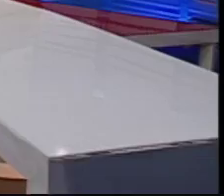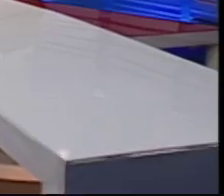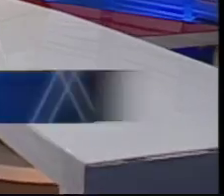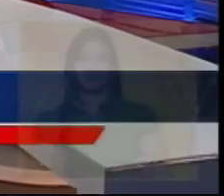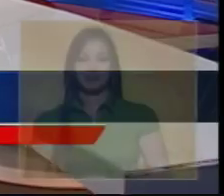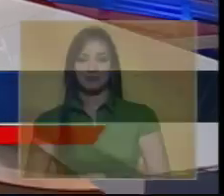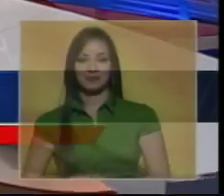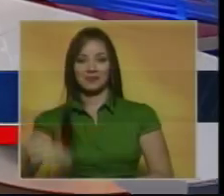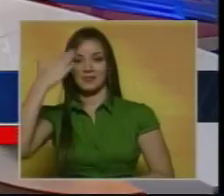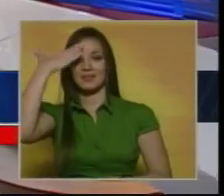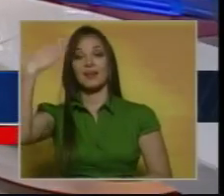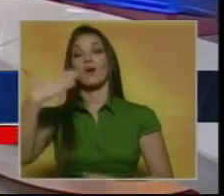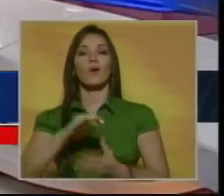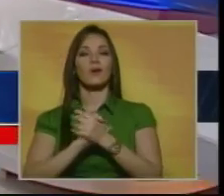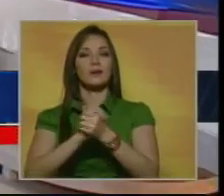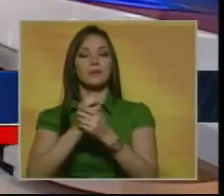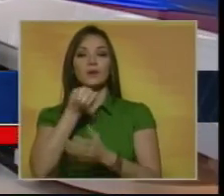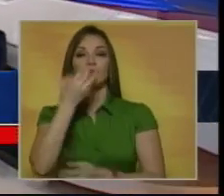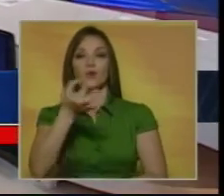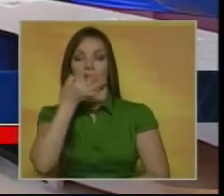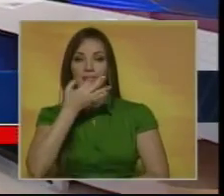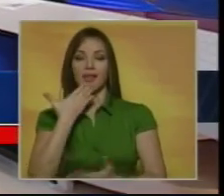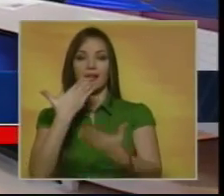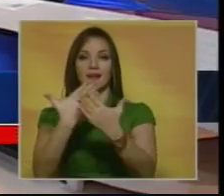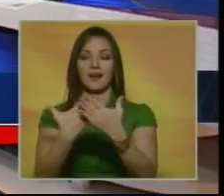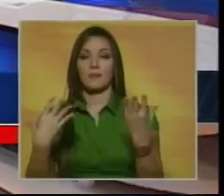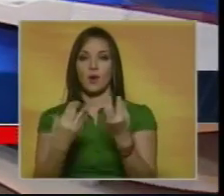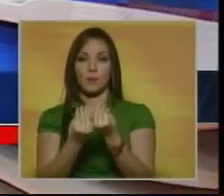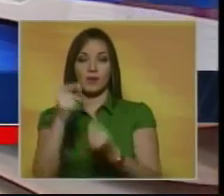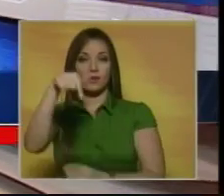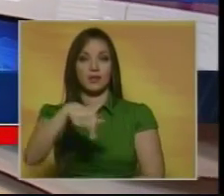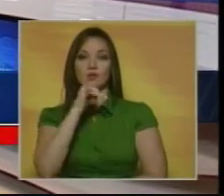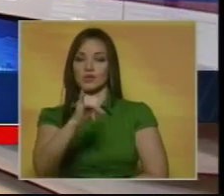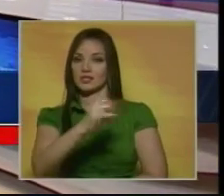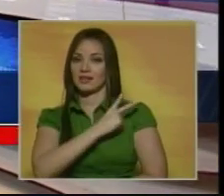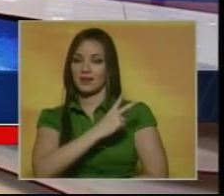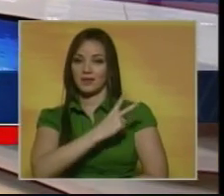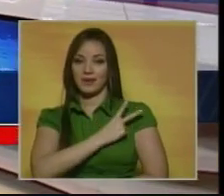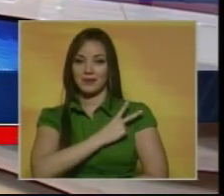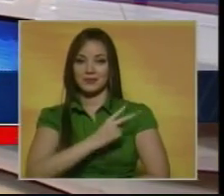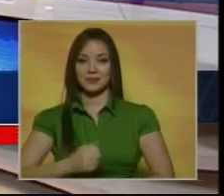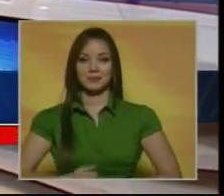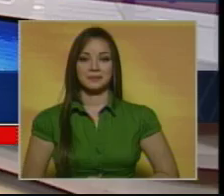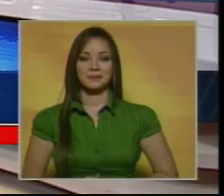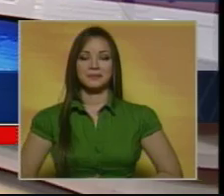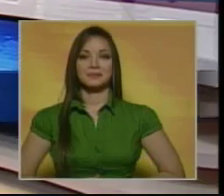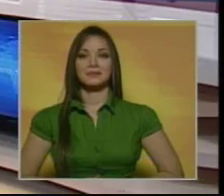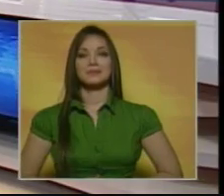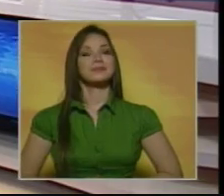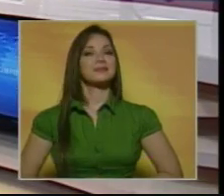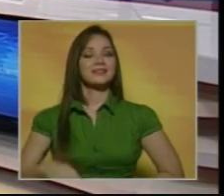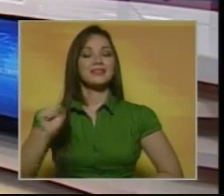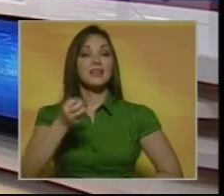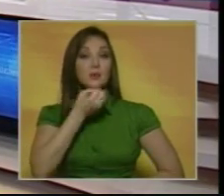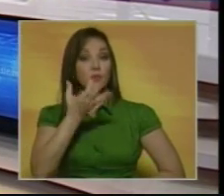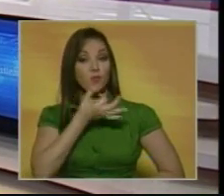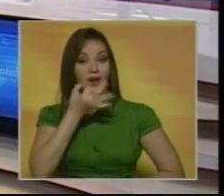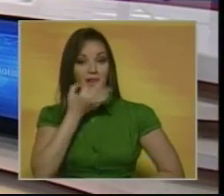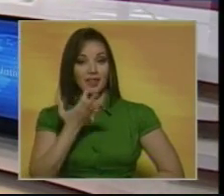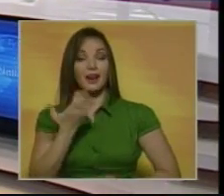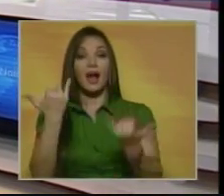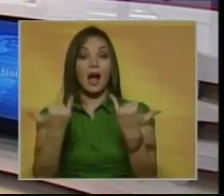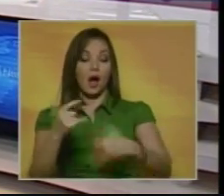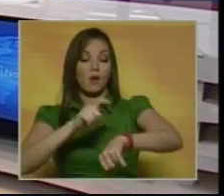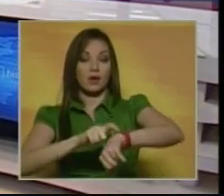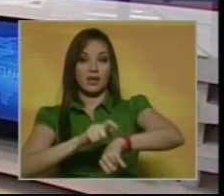¿Qué tal, amigos? Muy buenas tardes. Gracias por acompañarnos en la presente emisión de su Noticiero Venevisión. Así es, muy buenas tardes. A partir de